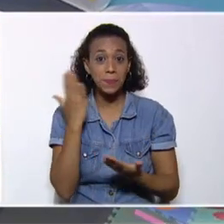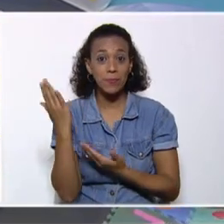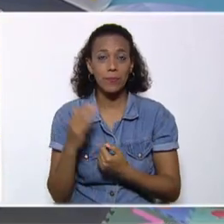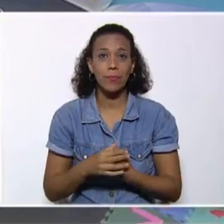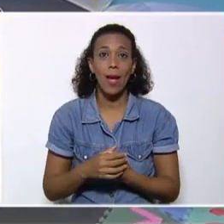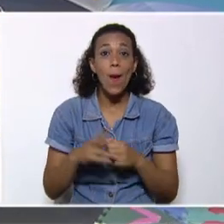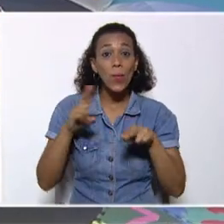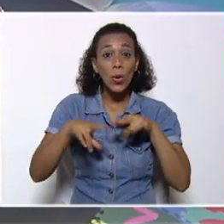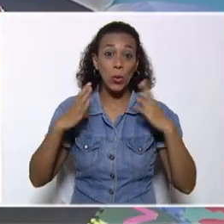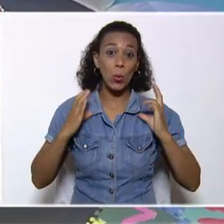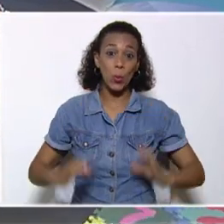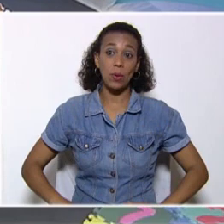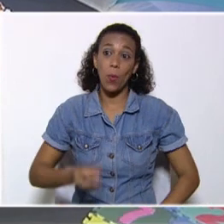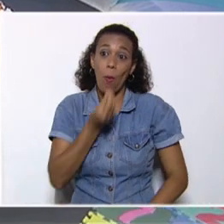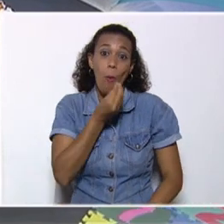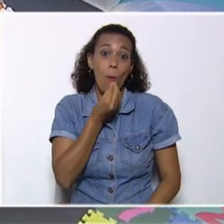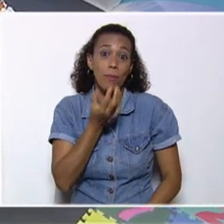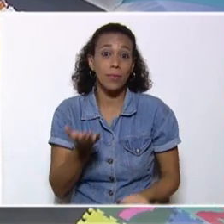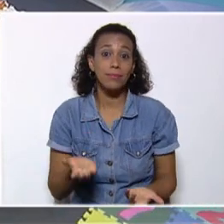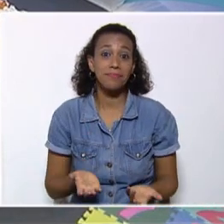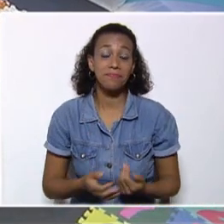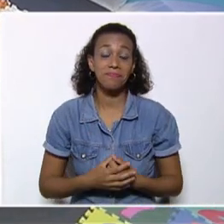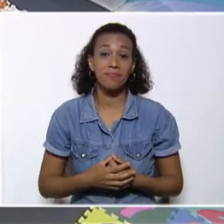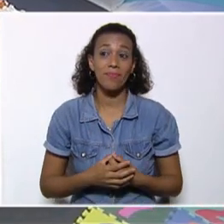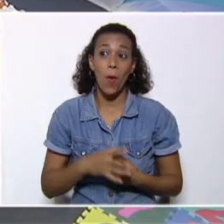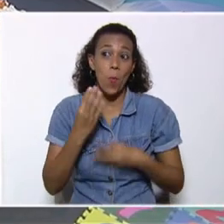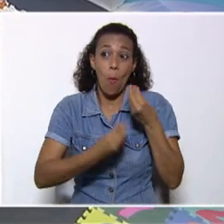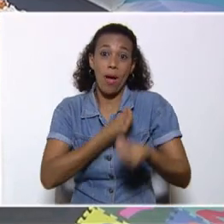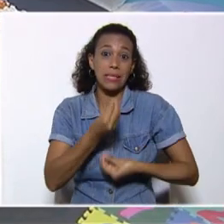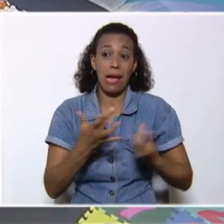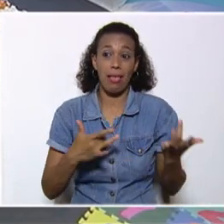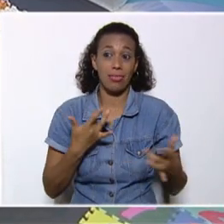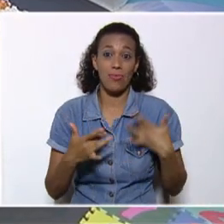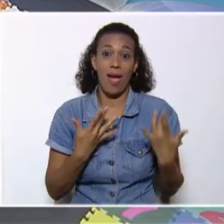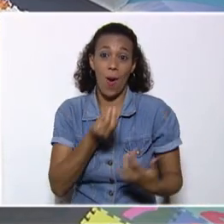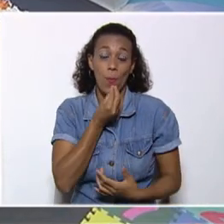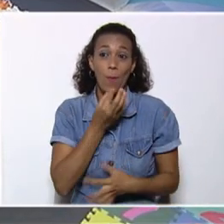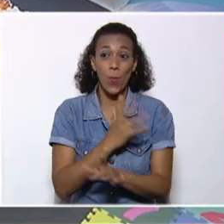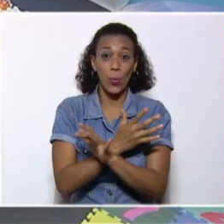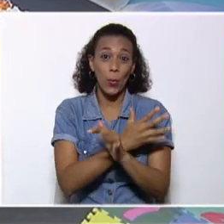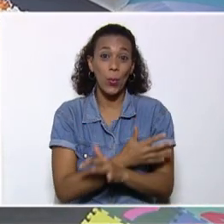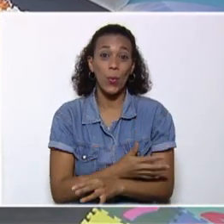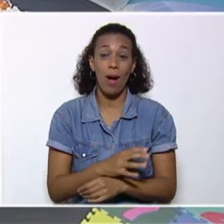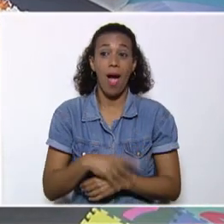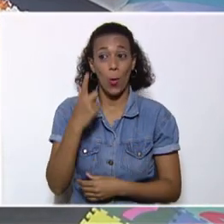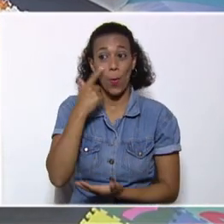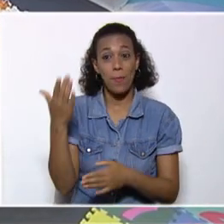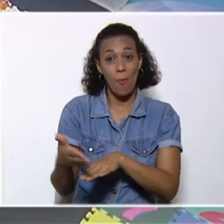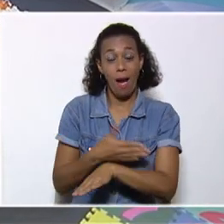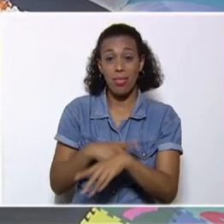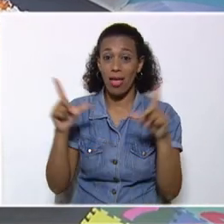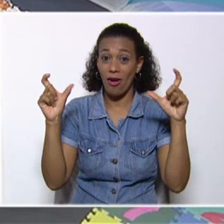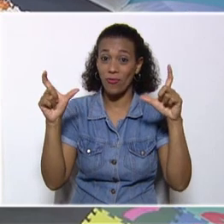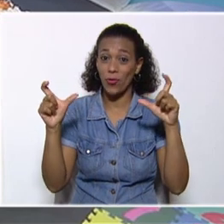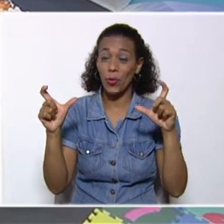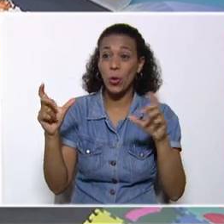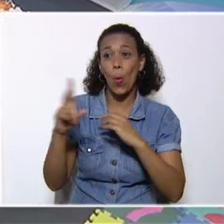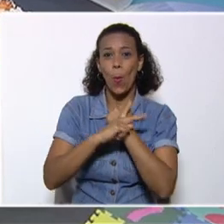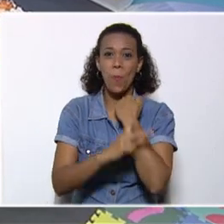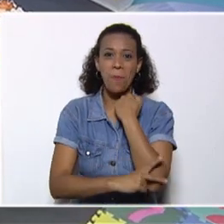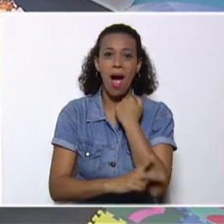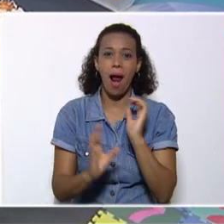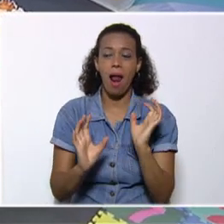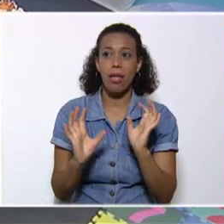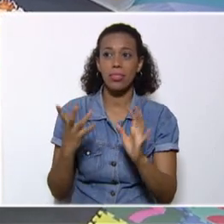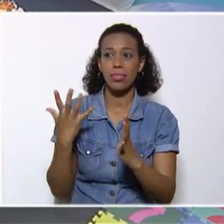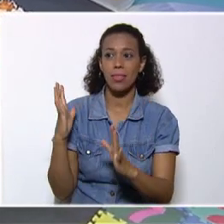Porque con nuestro cuerpo podemos comer, podemos hacer esas acciones, podemos jugar, como vimos ahorita, en un parque, en